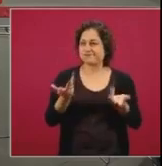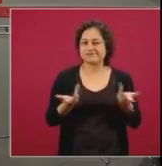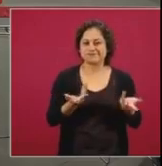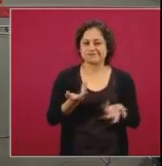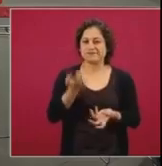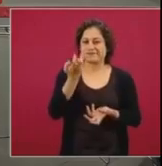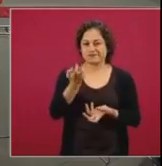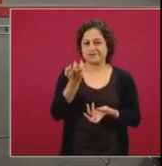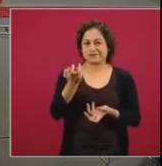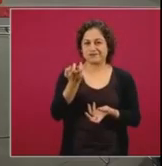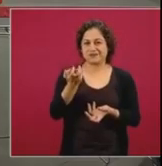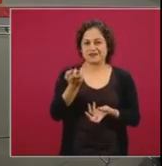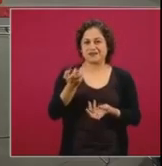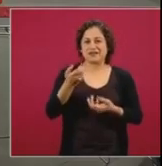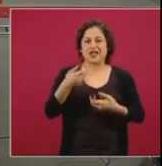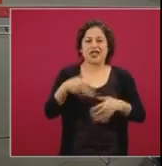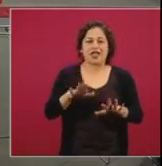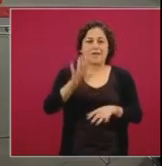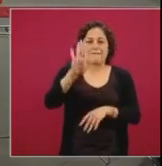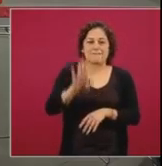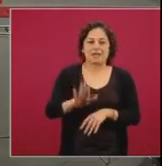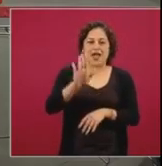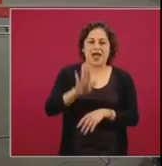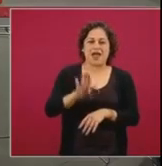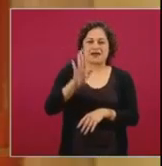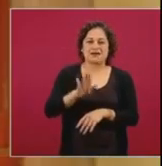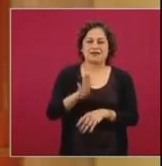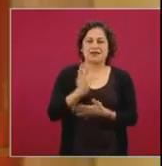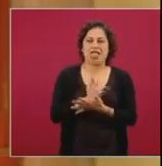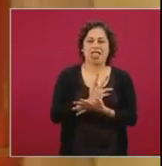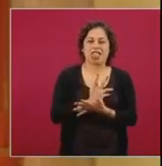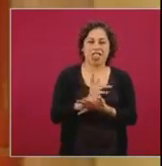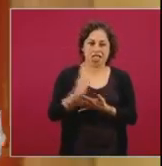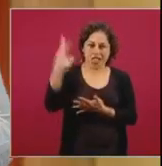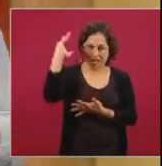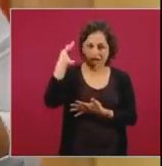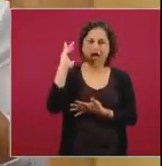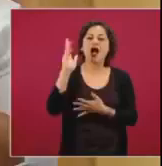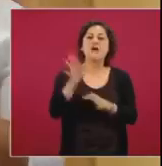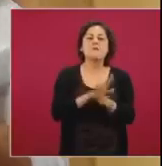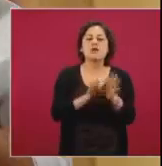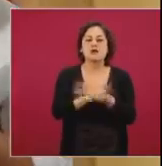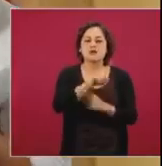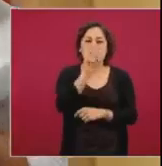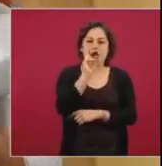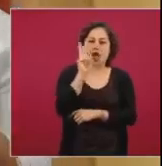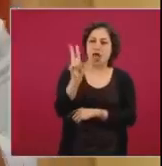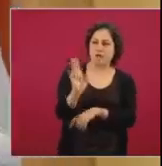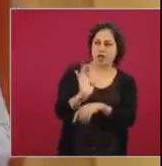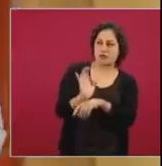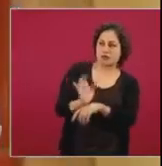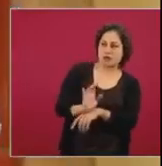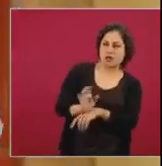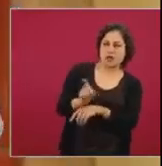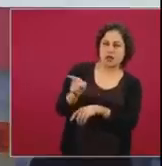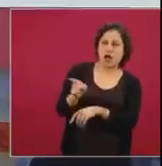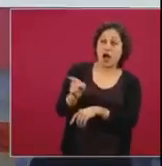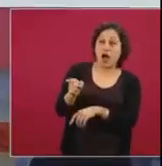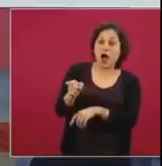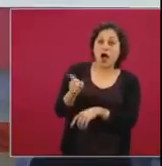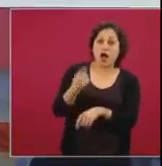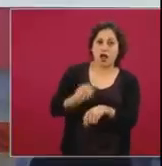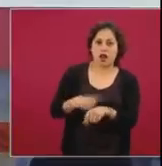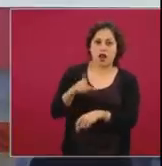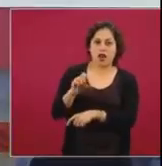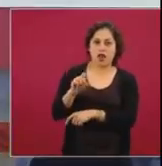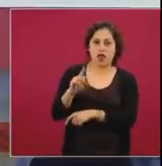Más situaciones escénicas o para darle un tono álgido a estas grandes películas, pero en realidad no sucede así, afortunadamente.